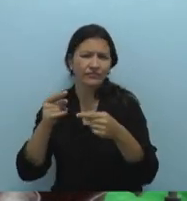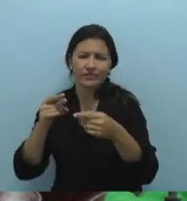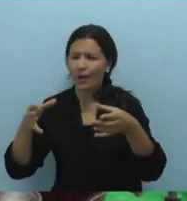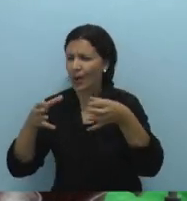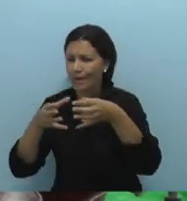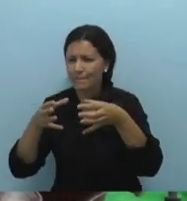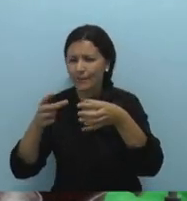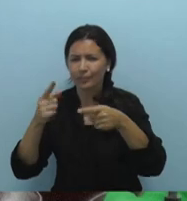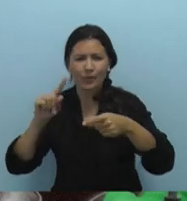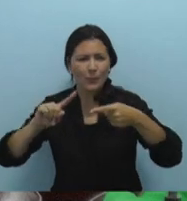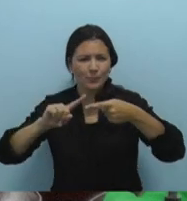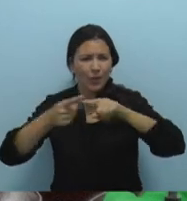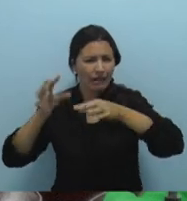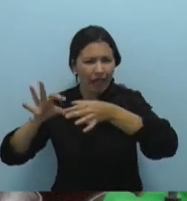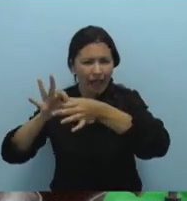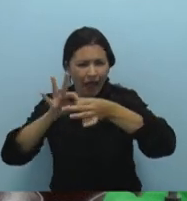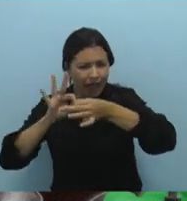términos económicos